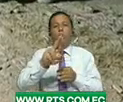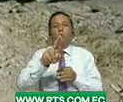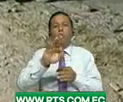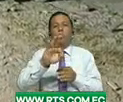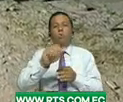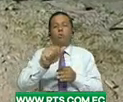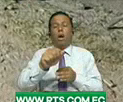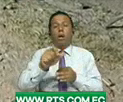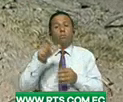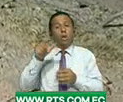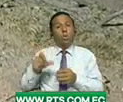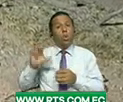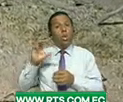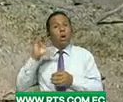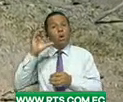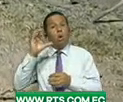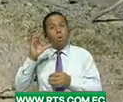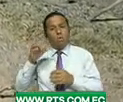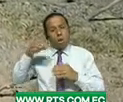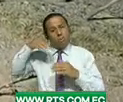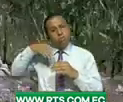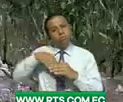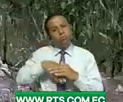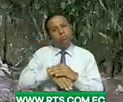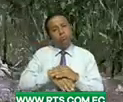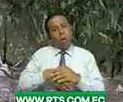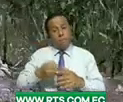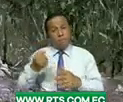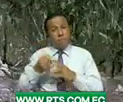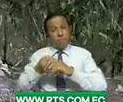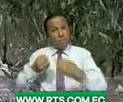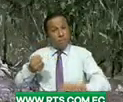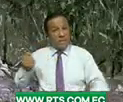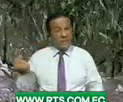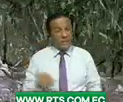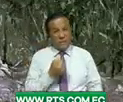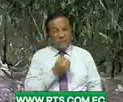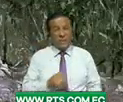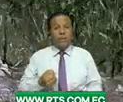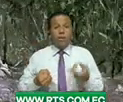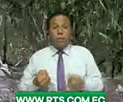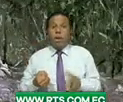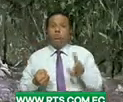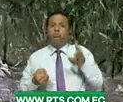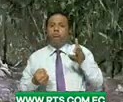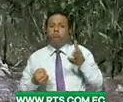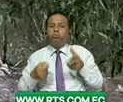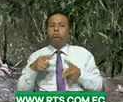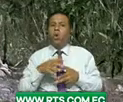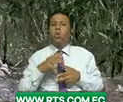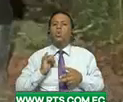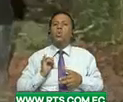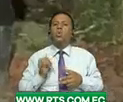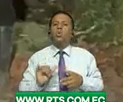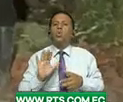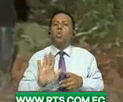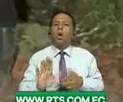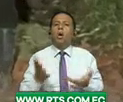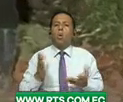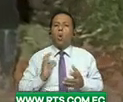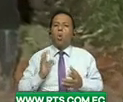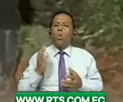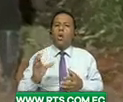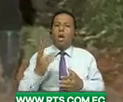habría asesinado con un machete y un arma de fuego a quienes serían sus suegros, su cuñada